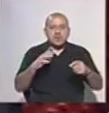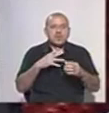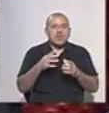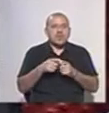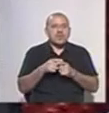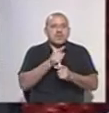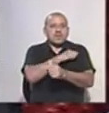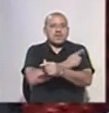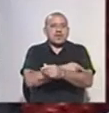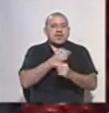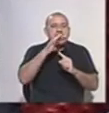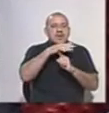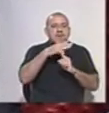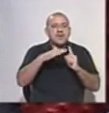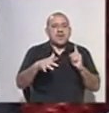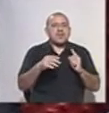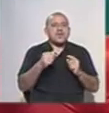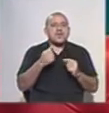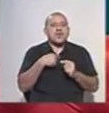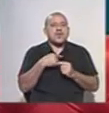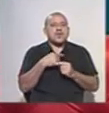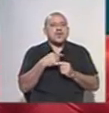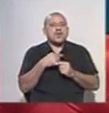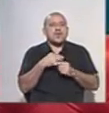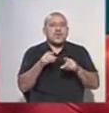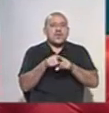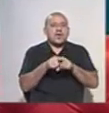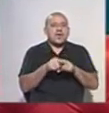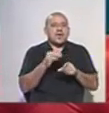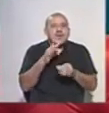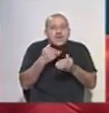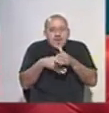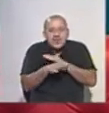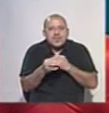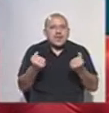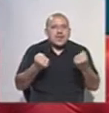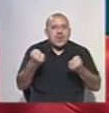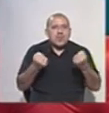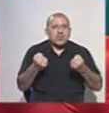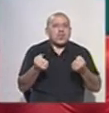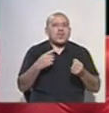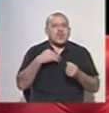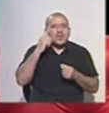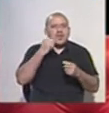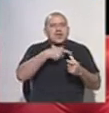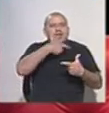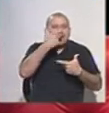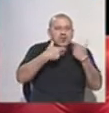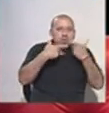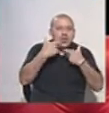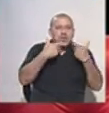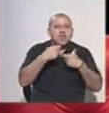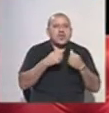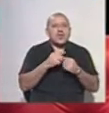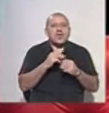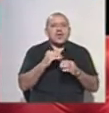Ahora en invierno, yo qué sé, nos gustaba pasar la noche igual. Pasamos el invierno, yo qué sé, dentro del auto, ¿viste? Una cosa, riéndonos, yo qué sé, o